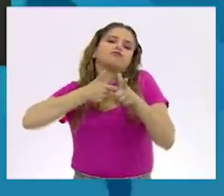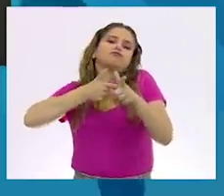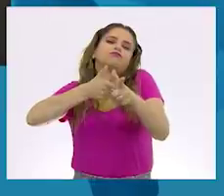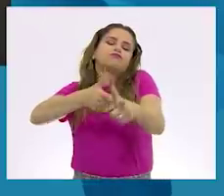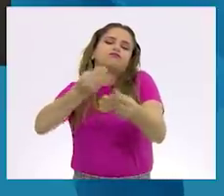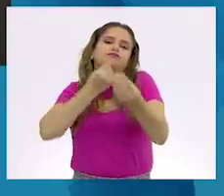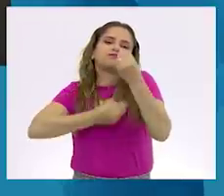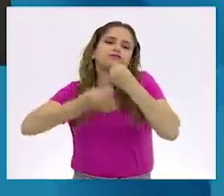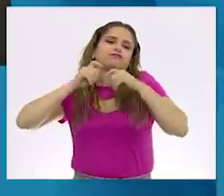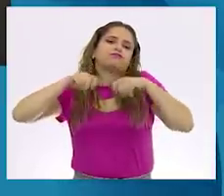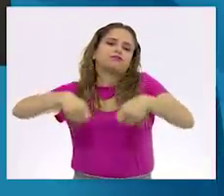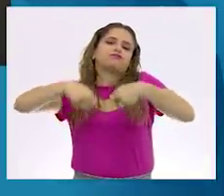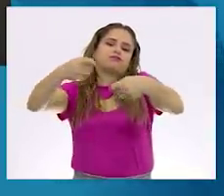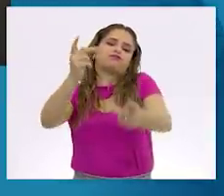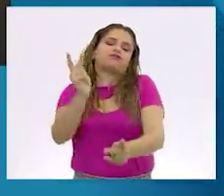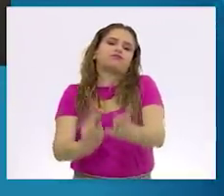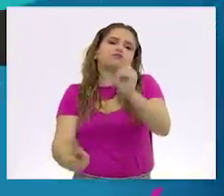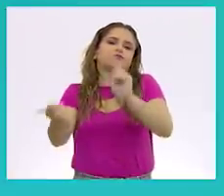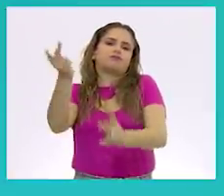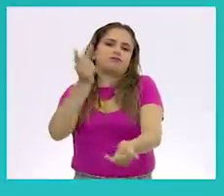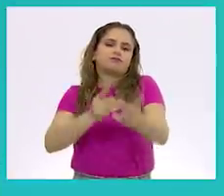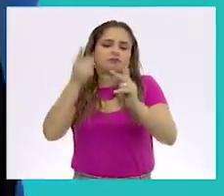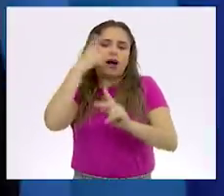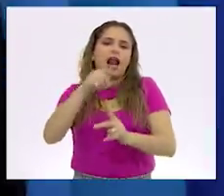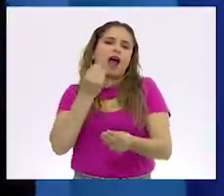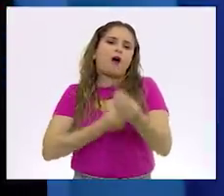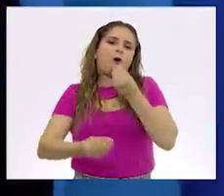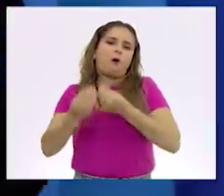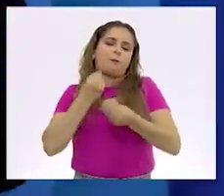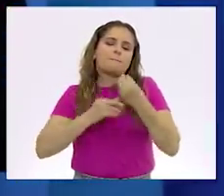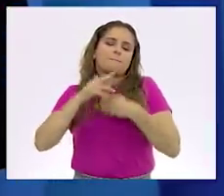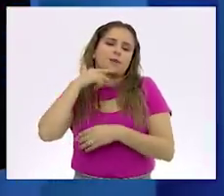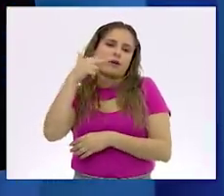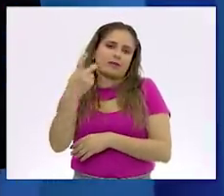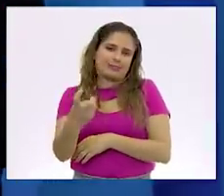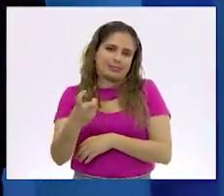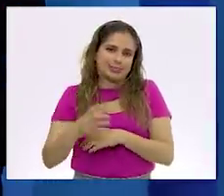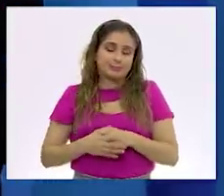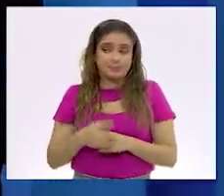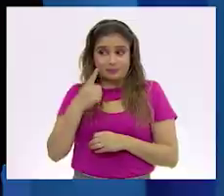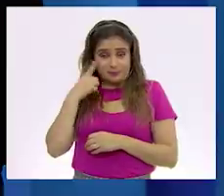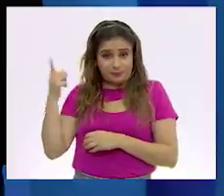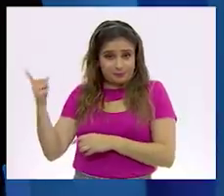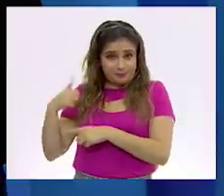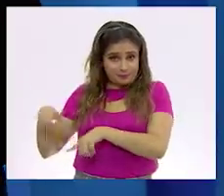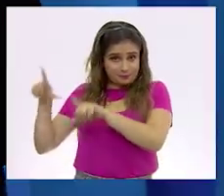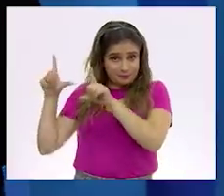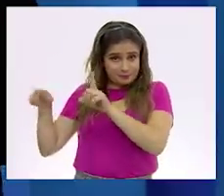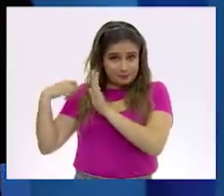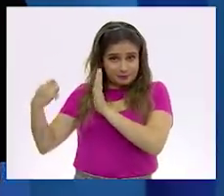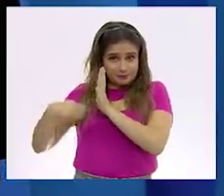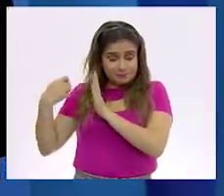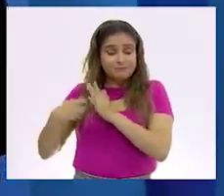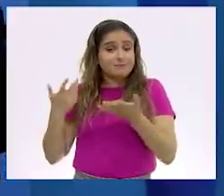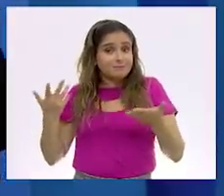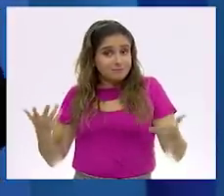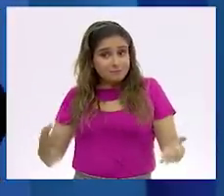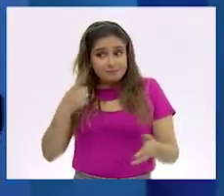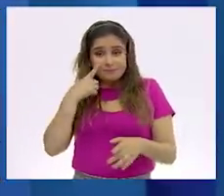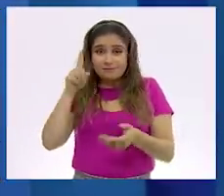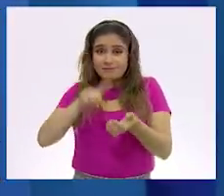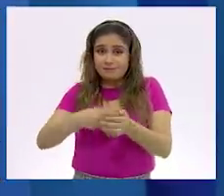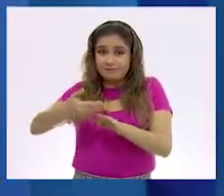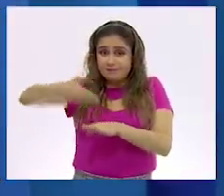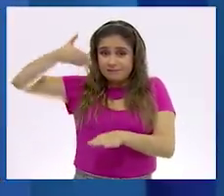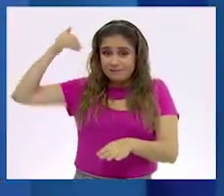los alimentos que tanto disfrutamos. Así como vimos en el video, se sabe que desde hace mucho